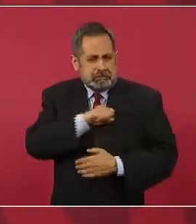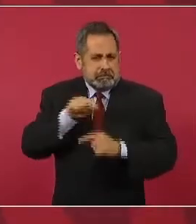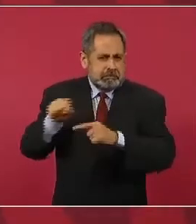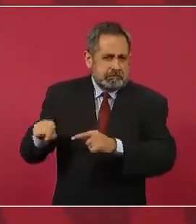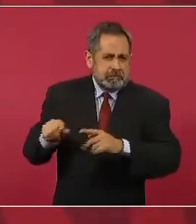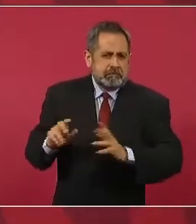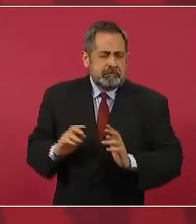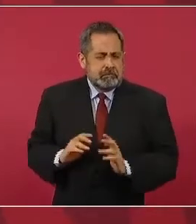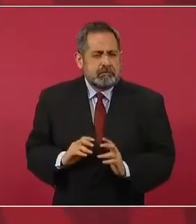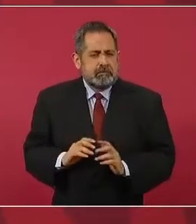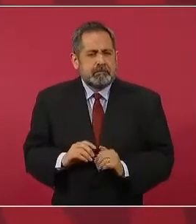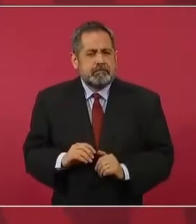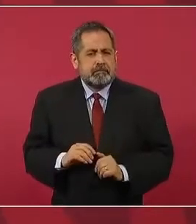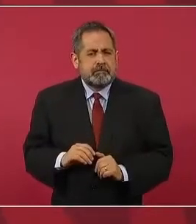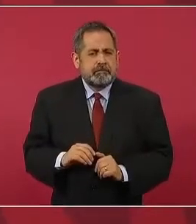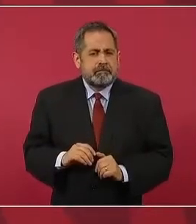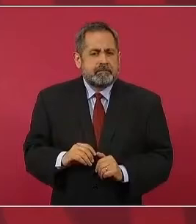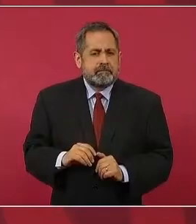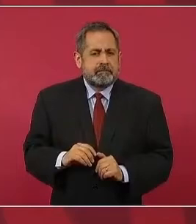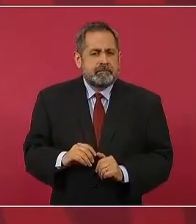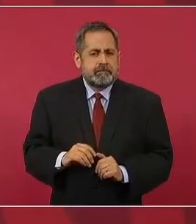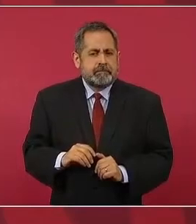Y hay que